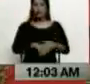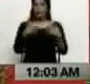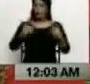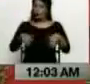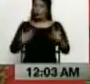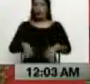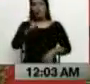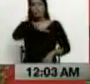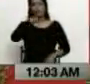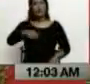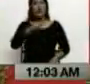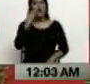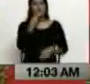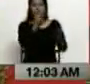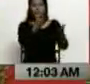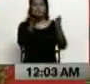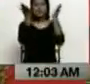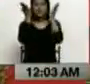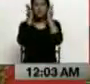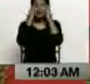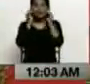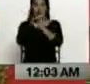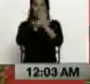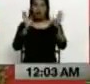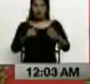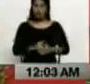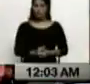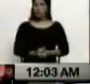la Fuerza Armada muchachos y muchachos